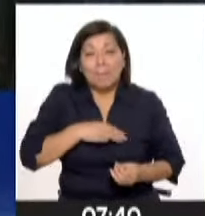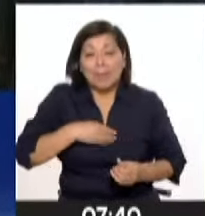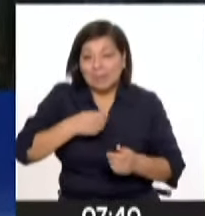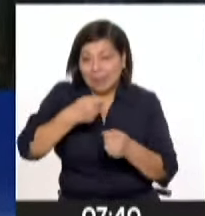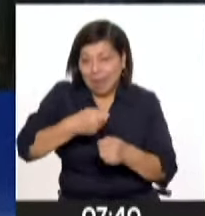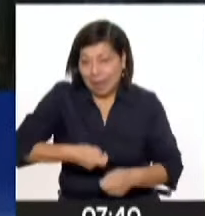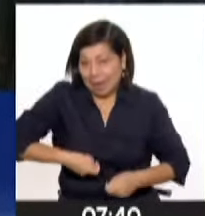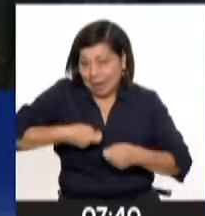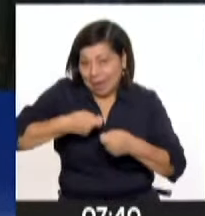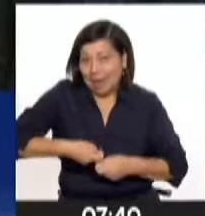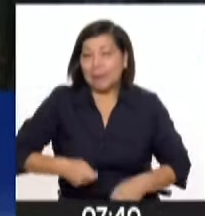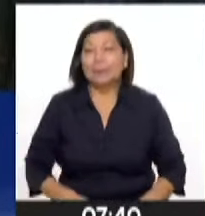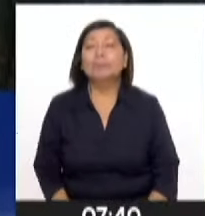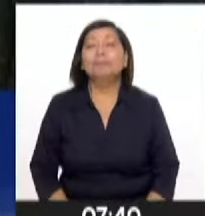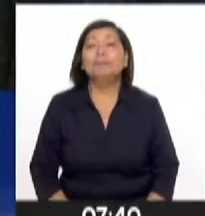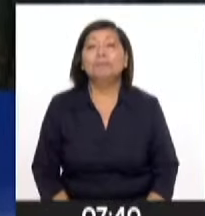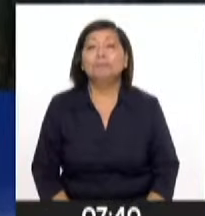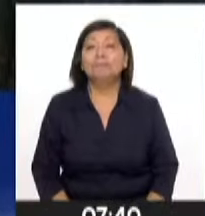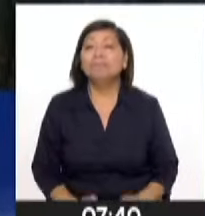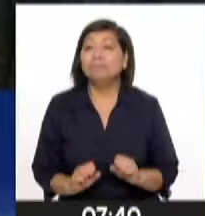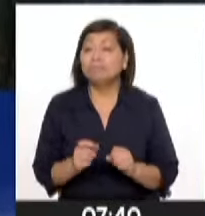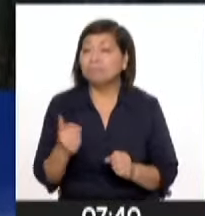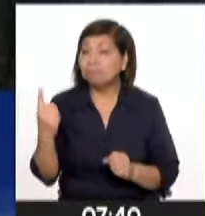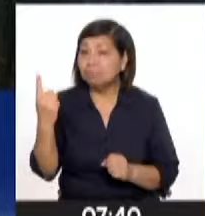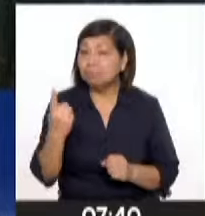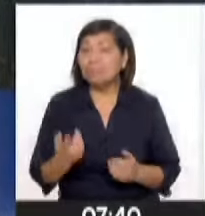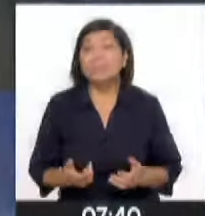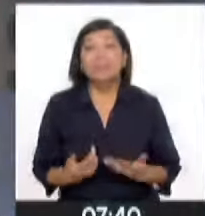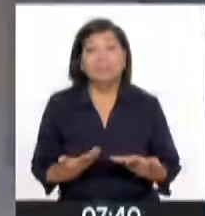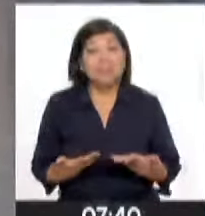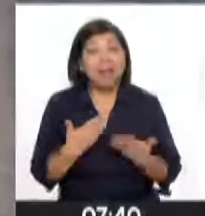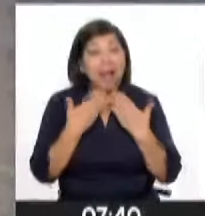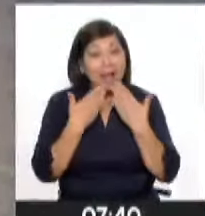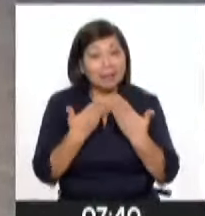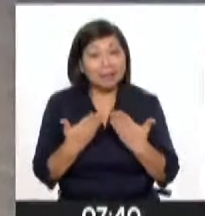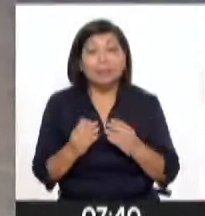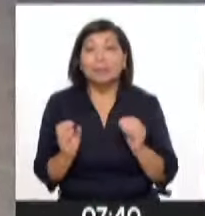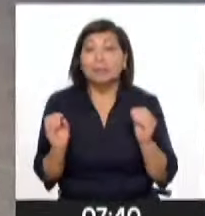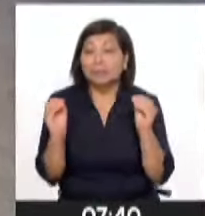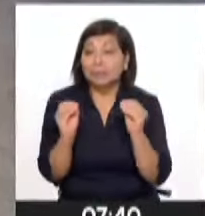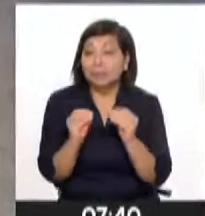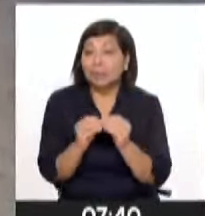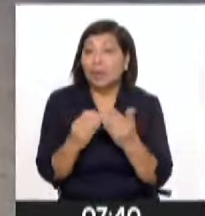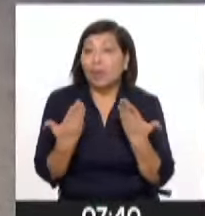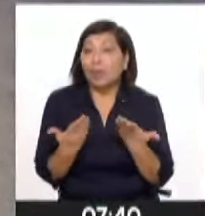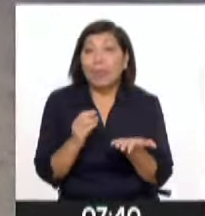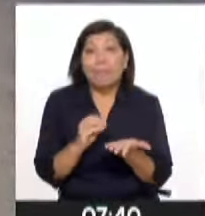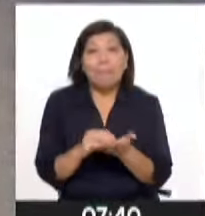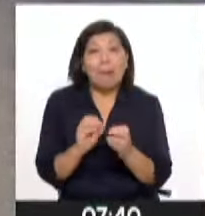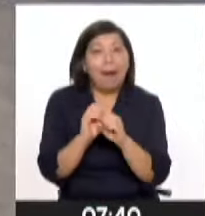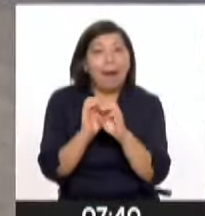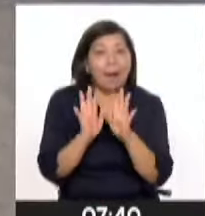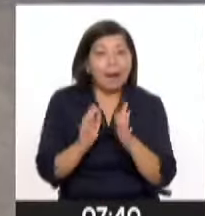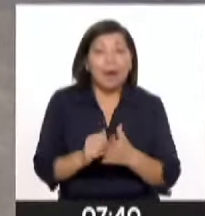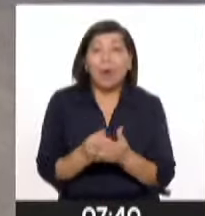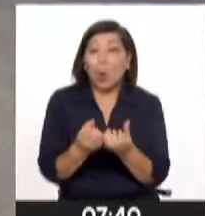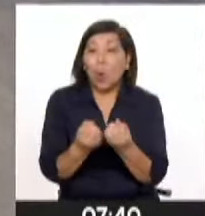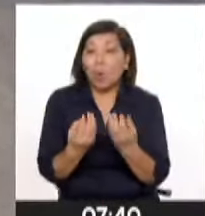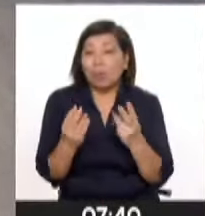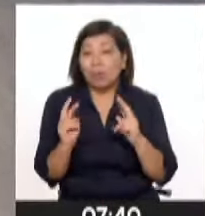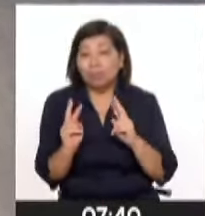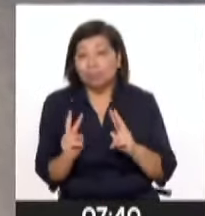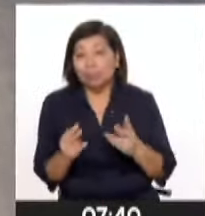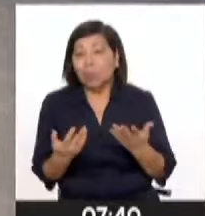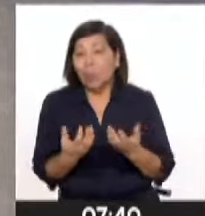es importantísimo, importantísima su presencia, ministra, se lo agradecemos, en un contexto donde, claro, tenemos muchísima